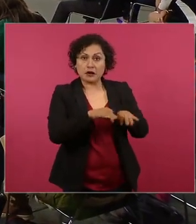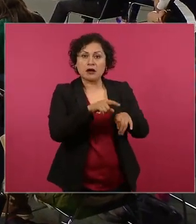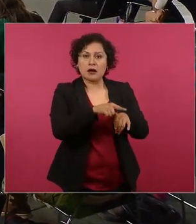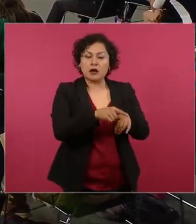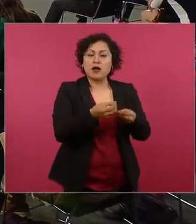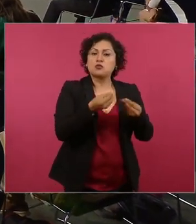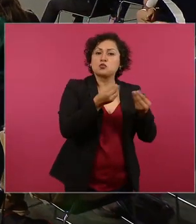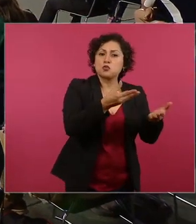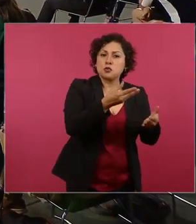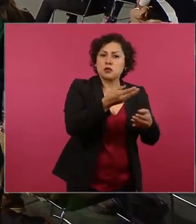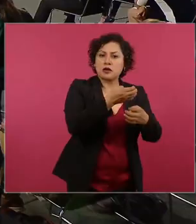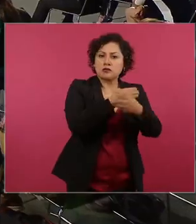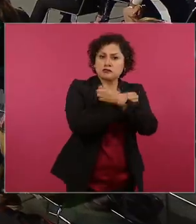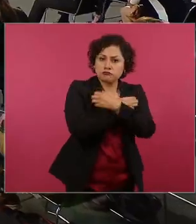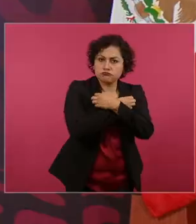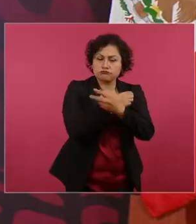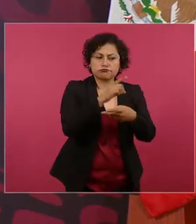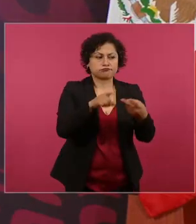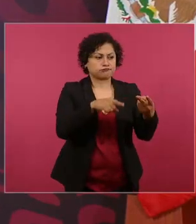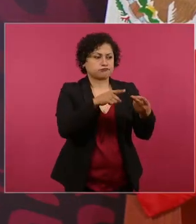tenían atención médica,